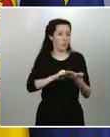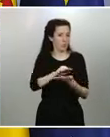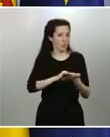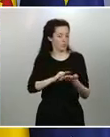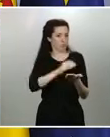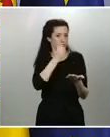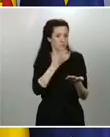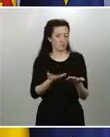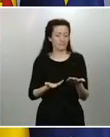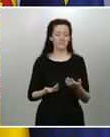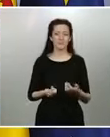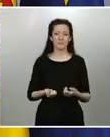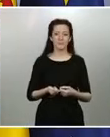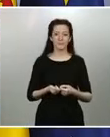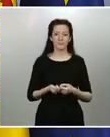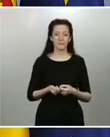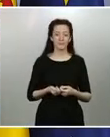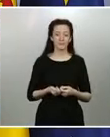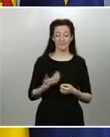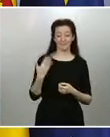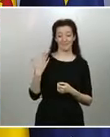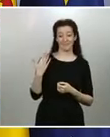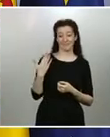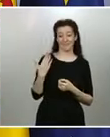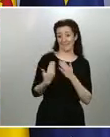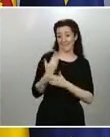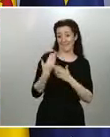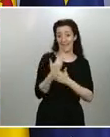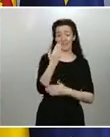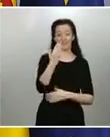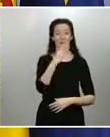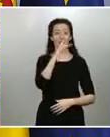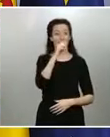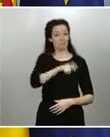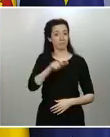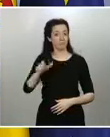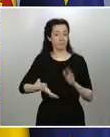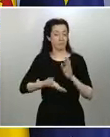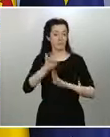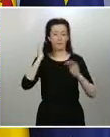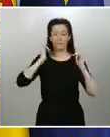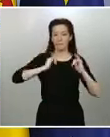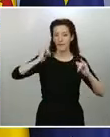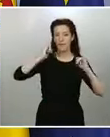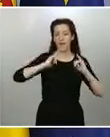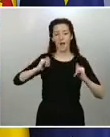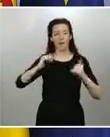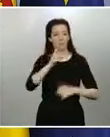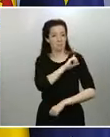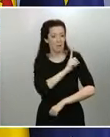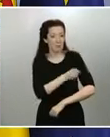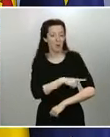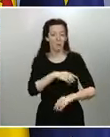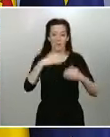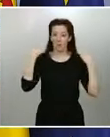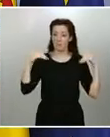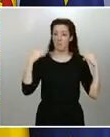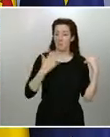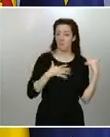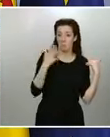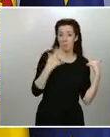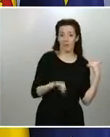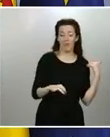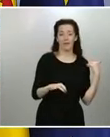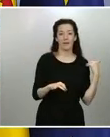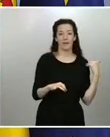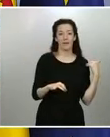de que los ciudadanos puedan salir a pasear y hacer deporte junto con la reducción de los niveles de tráfico ha cambiado por completo la